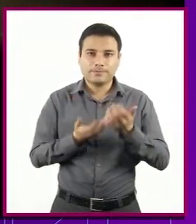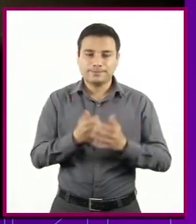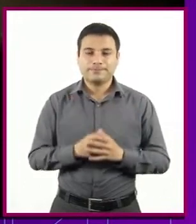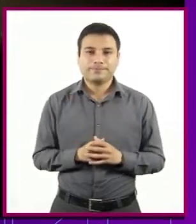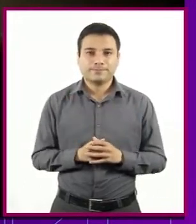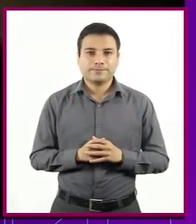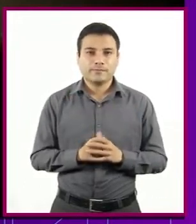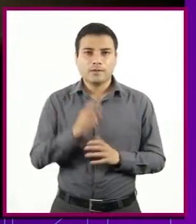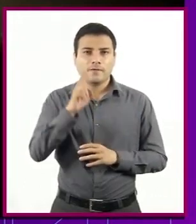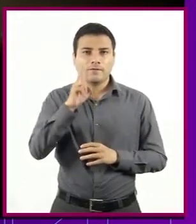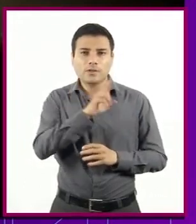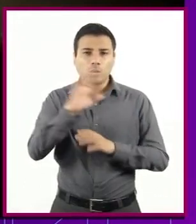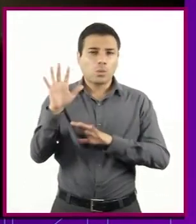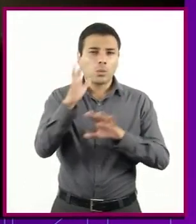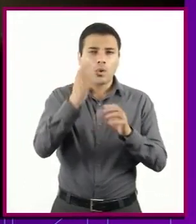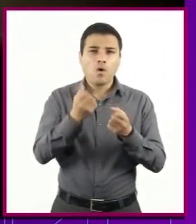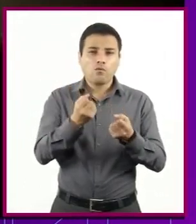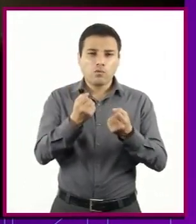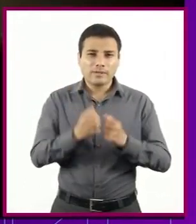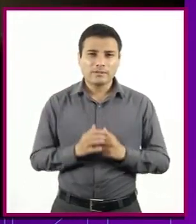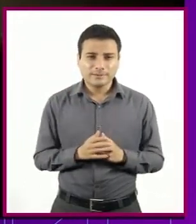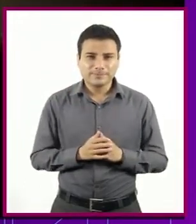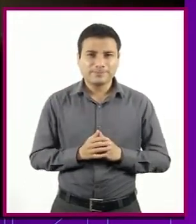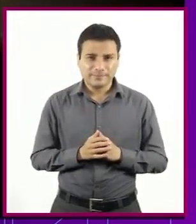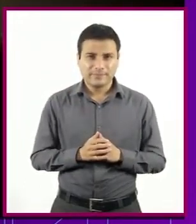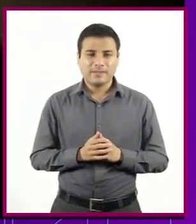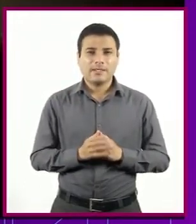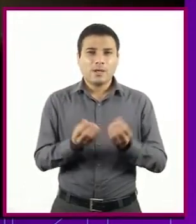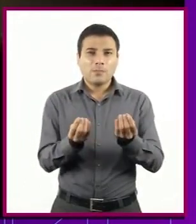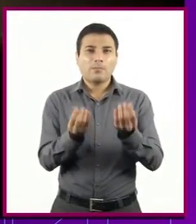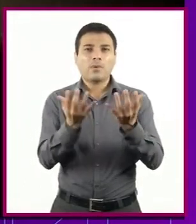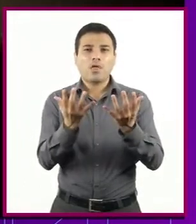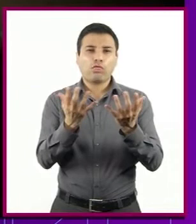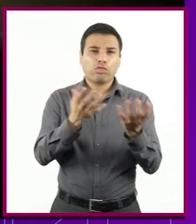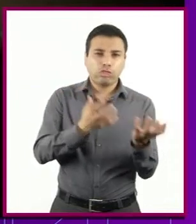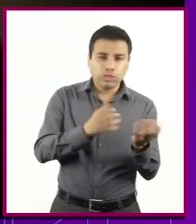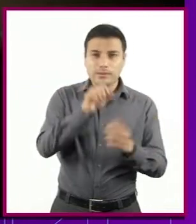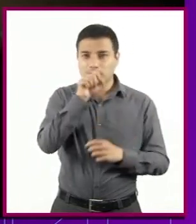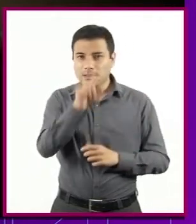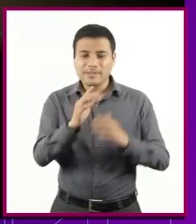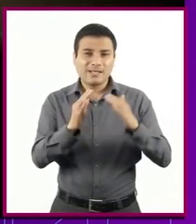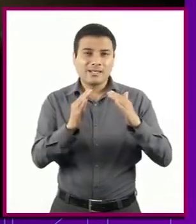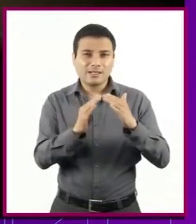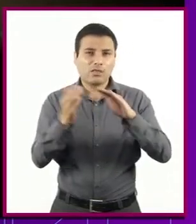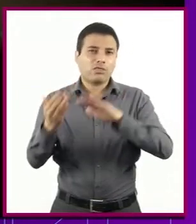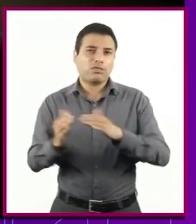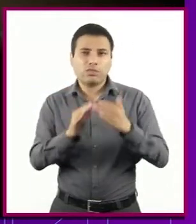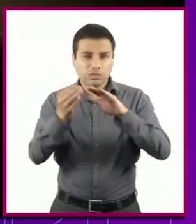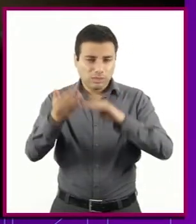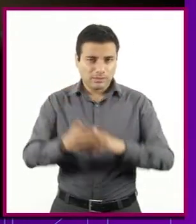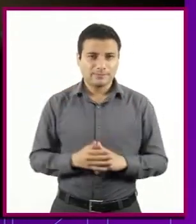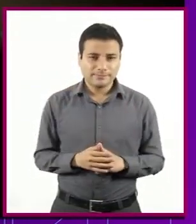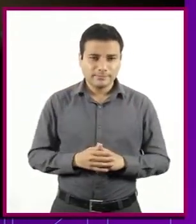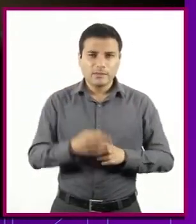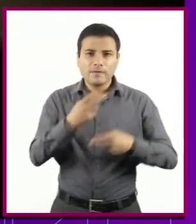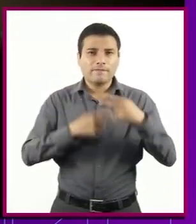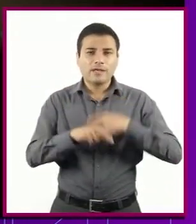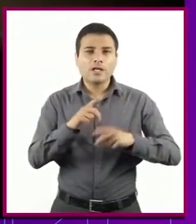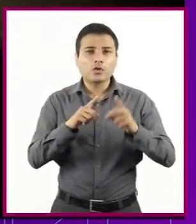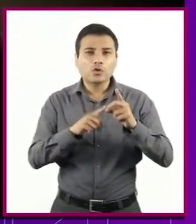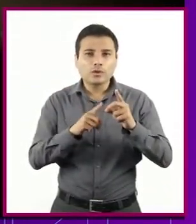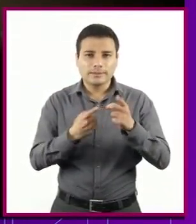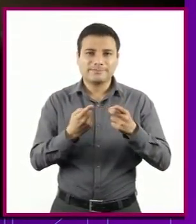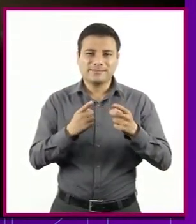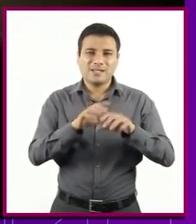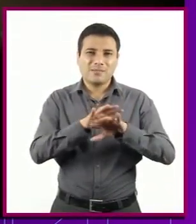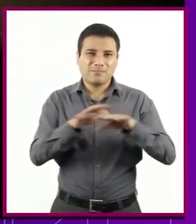Es el viento fuerte que destroza milpas y levanta las casas. Es Atzini, que viene del mar, el dios huracán,